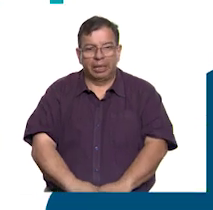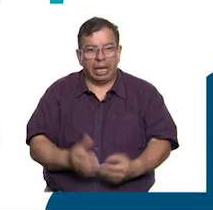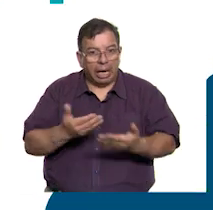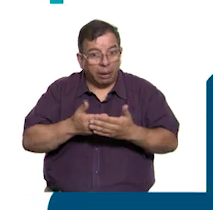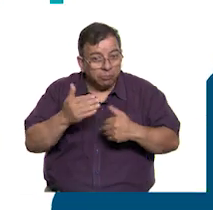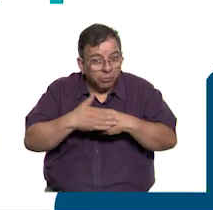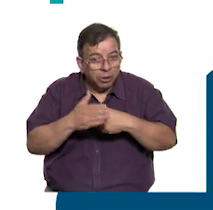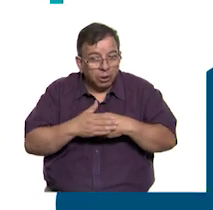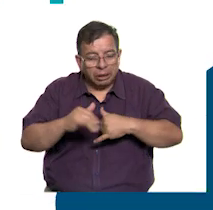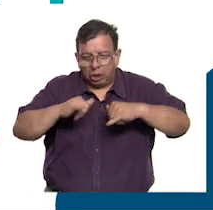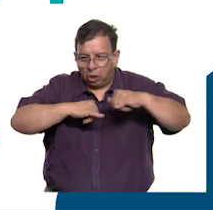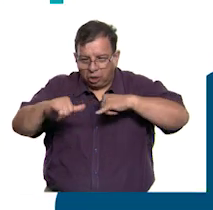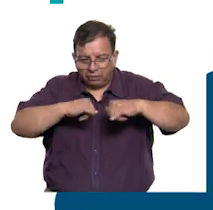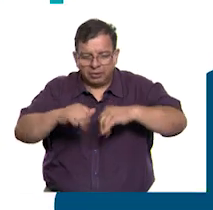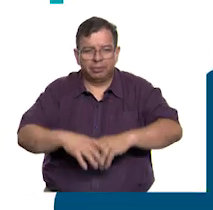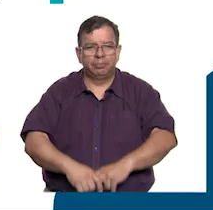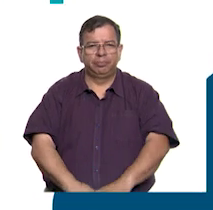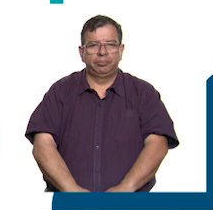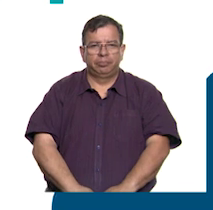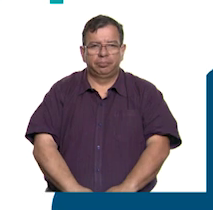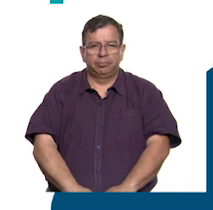A continuación, geografía.